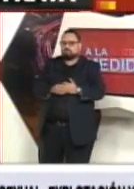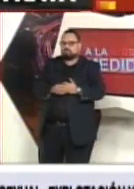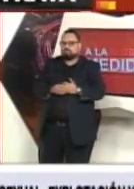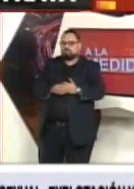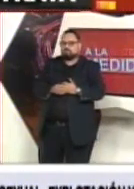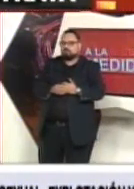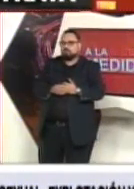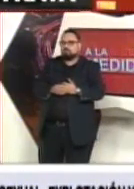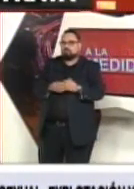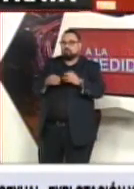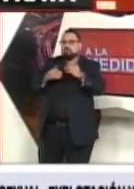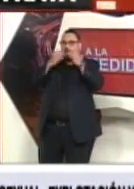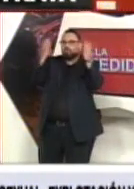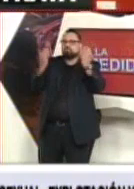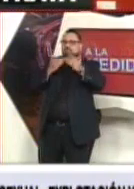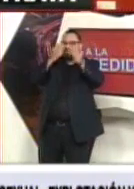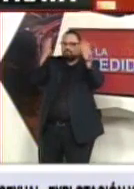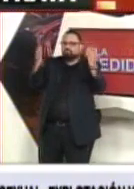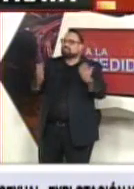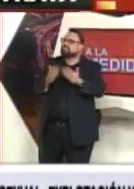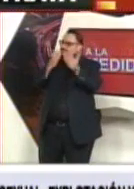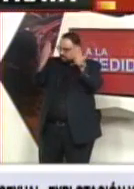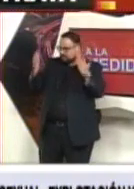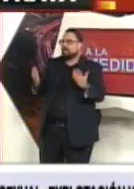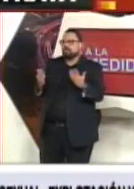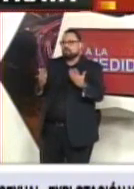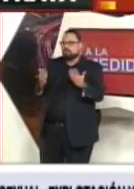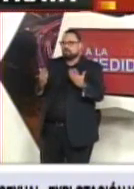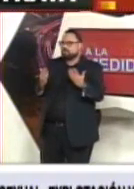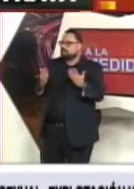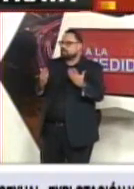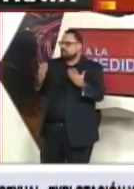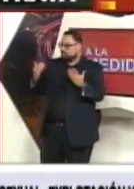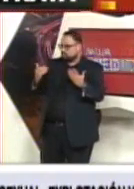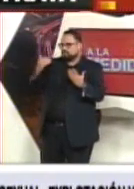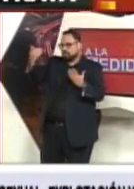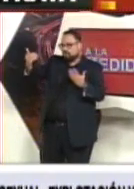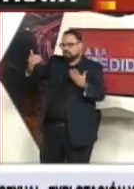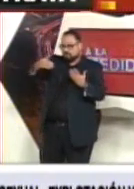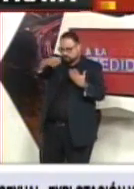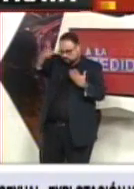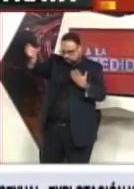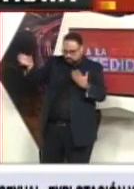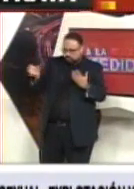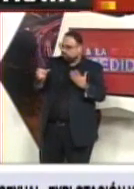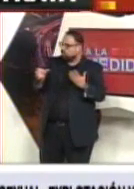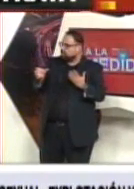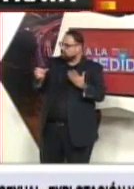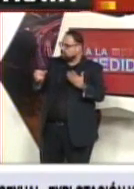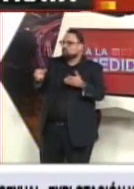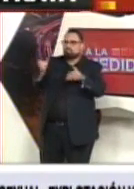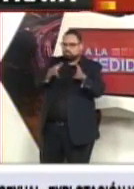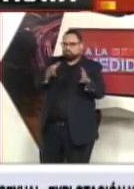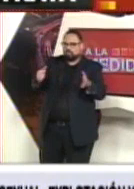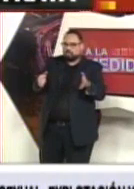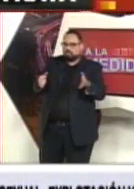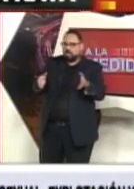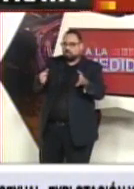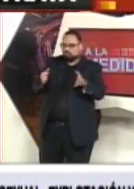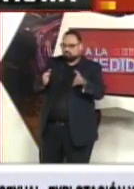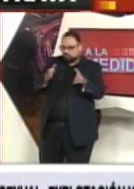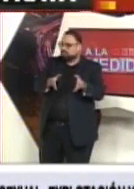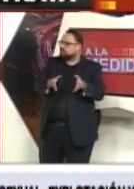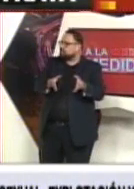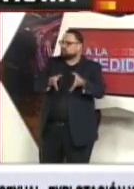de la niñez haciendo algo pero hay una invisibilidad a nivel general en lo social y en lo político por tocar